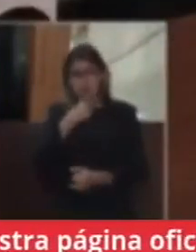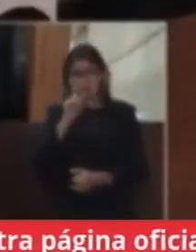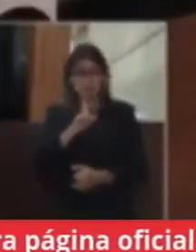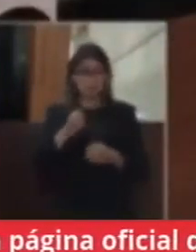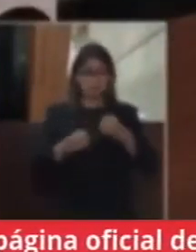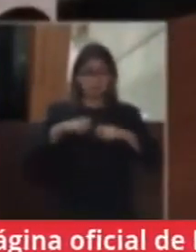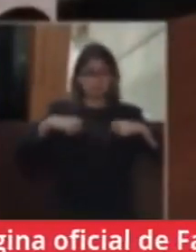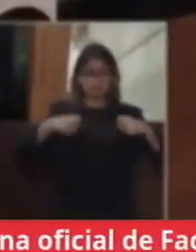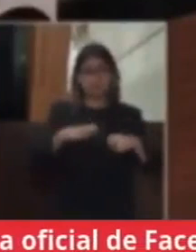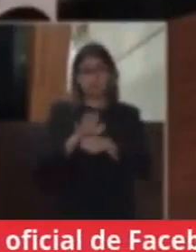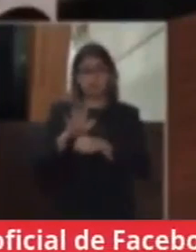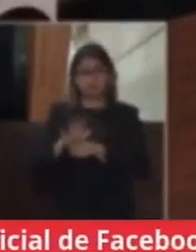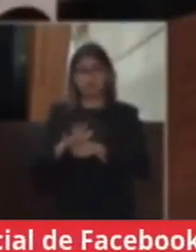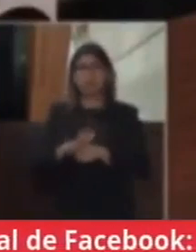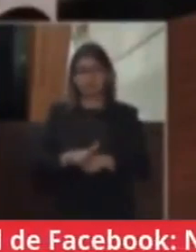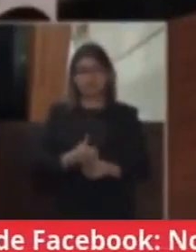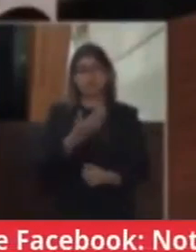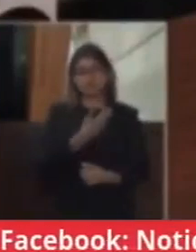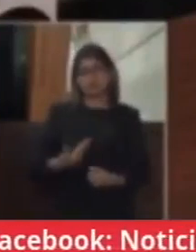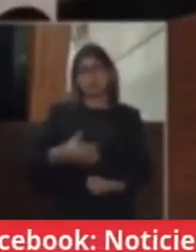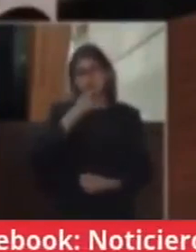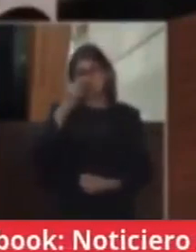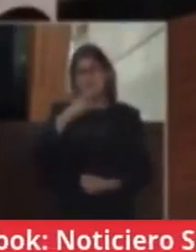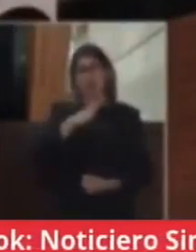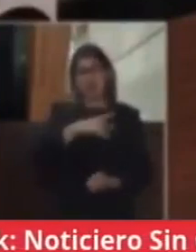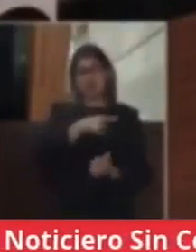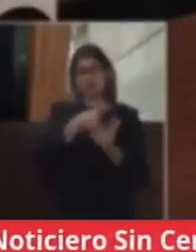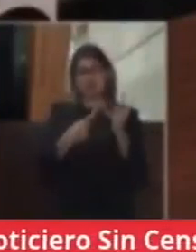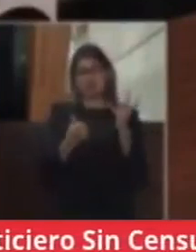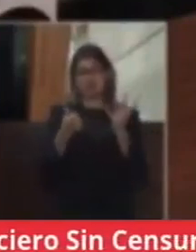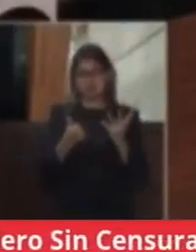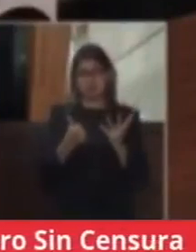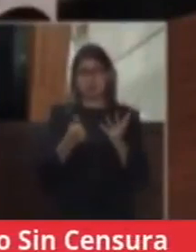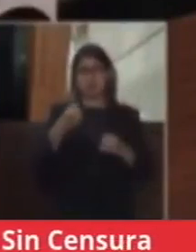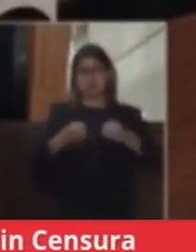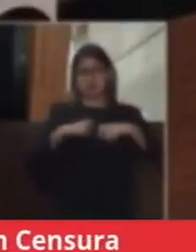mujeres en los estados, tal como lo había definido el INE.